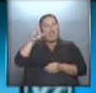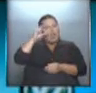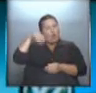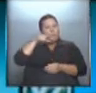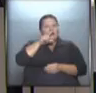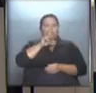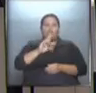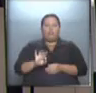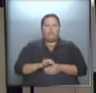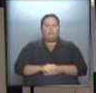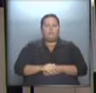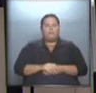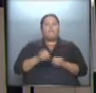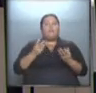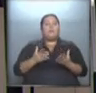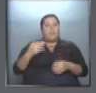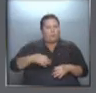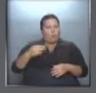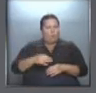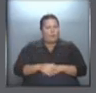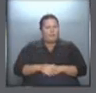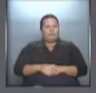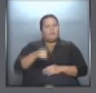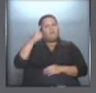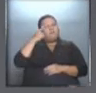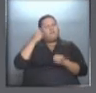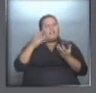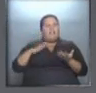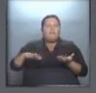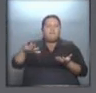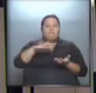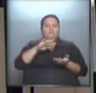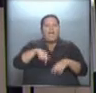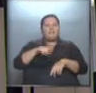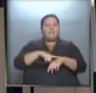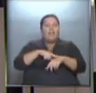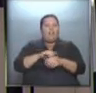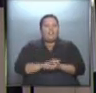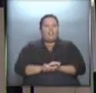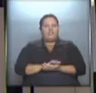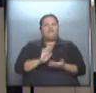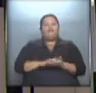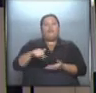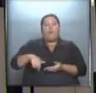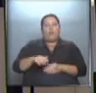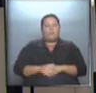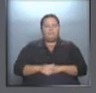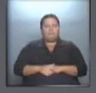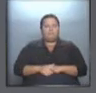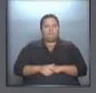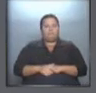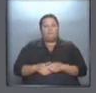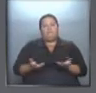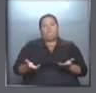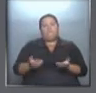bienvenido. ¿Cómo estás, Ignacio? ¿Cómo están? ¿Todo bien? Muy bien. Bueno, ¿cómo ves el panorama a esta hora de este día? Mira,